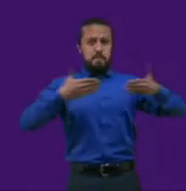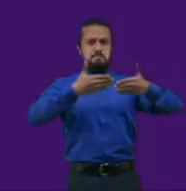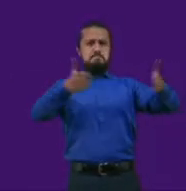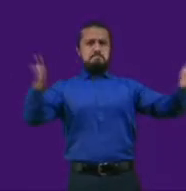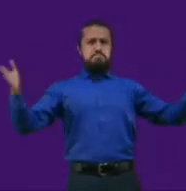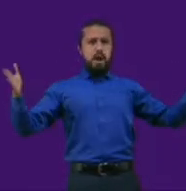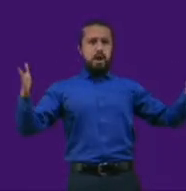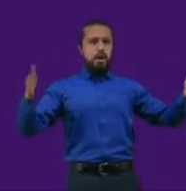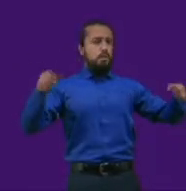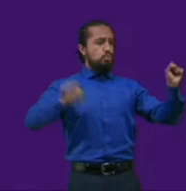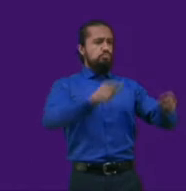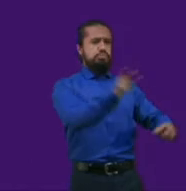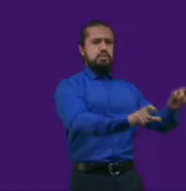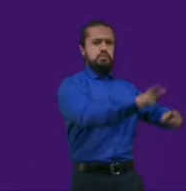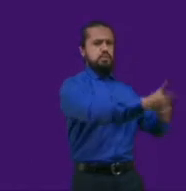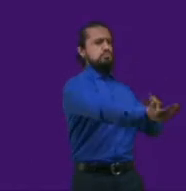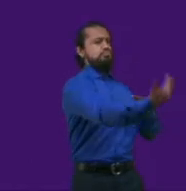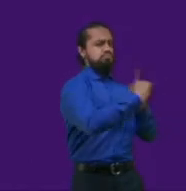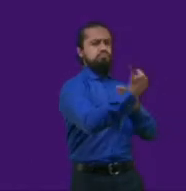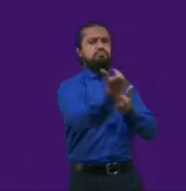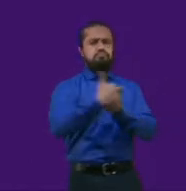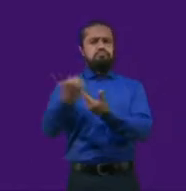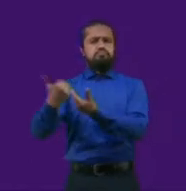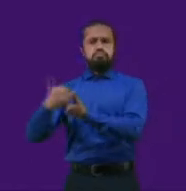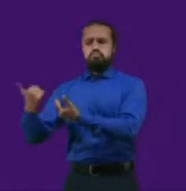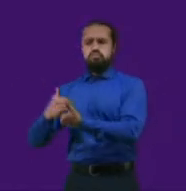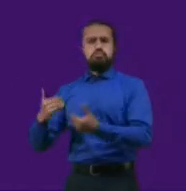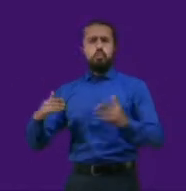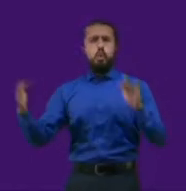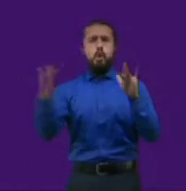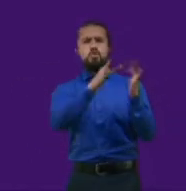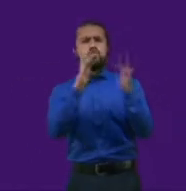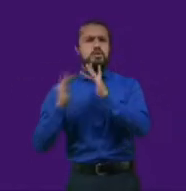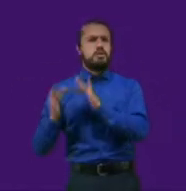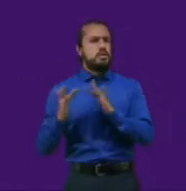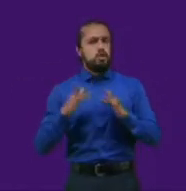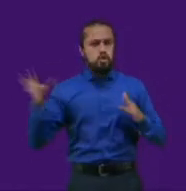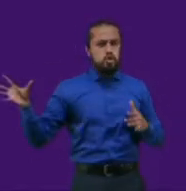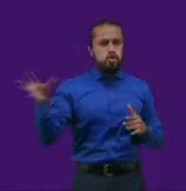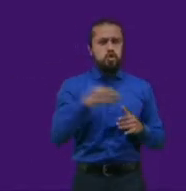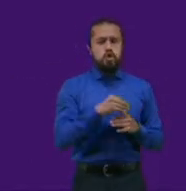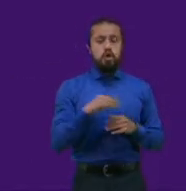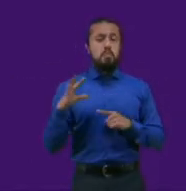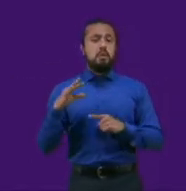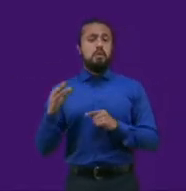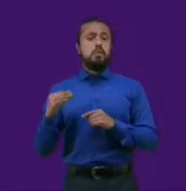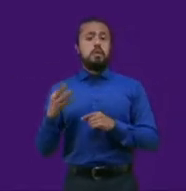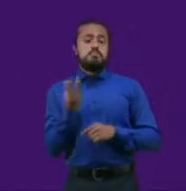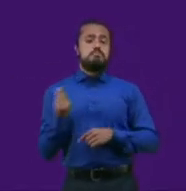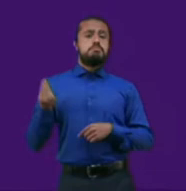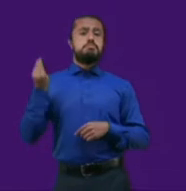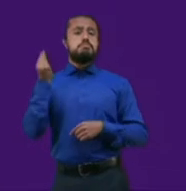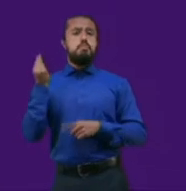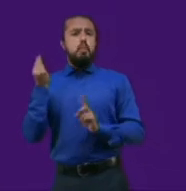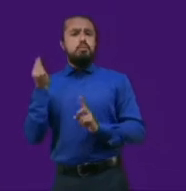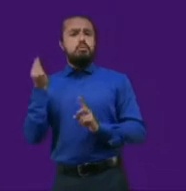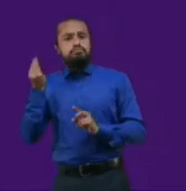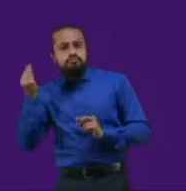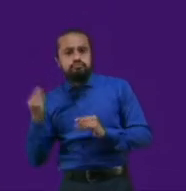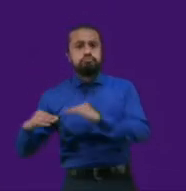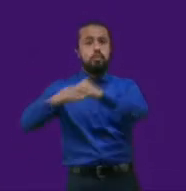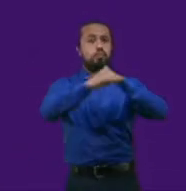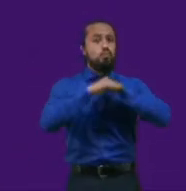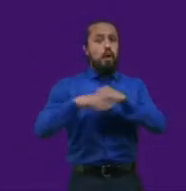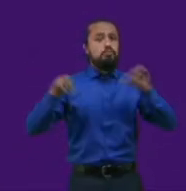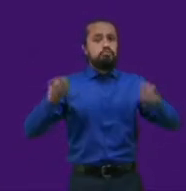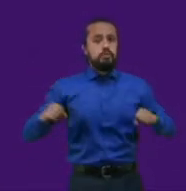masivos. Simón, cuéntanos de tu lado. Yo siempre recuerdo la historia que tú cuentas de salir al parque